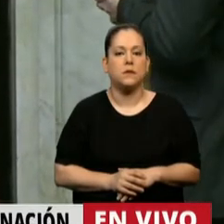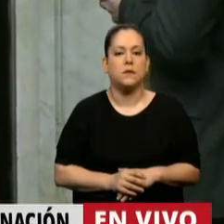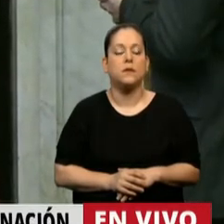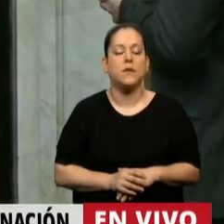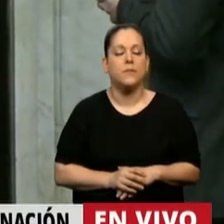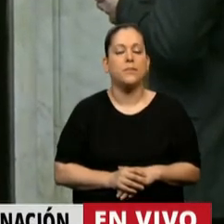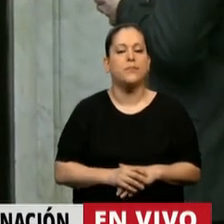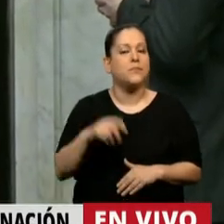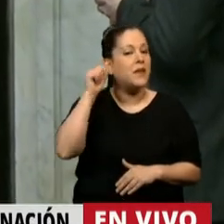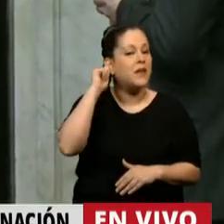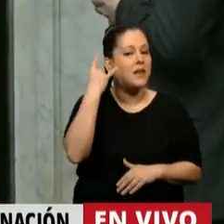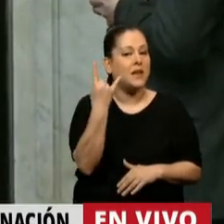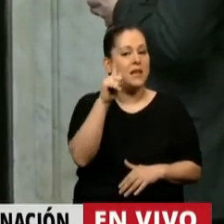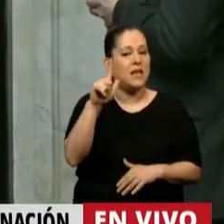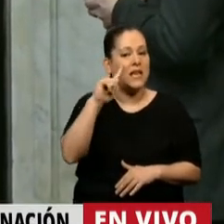Guillermo,